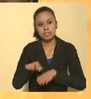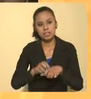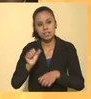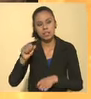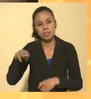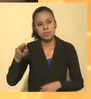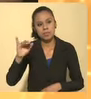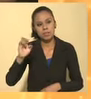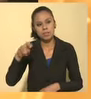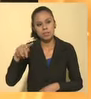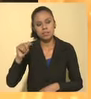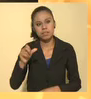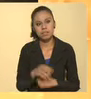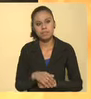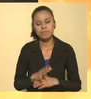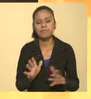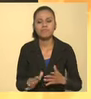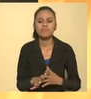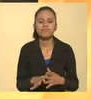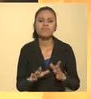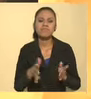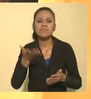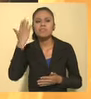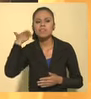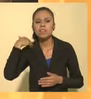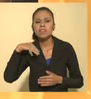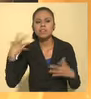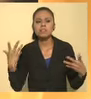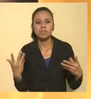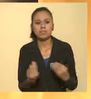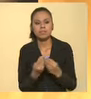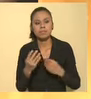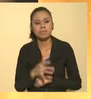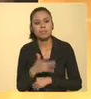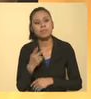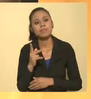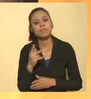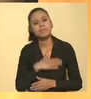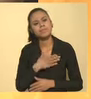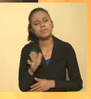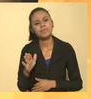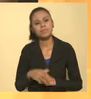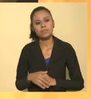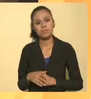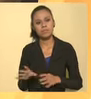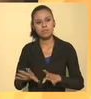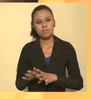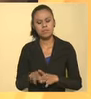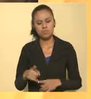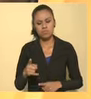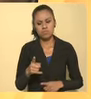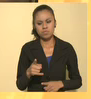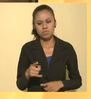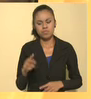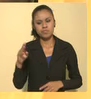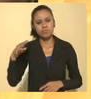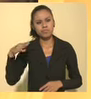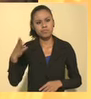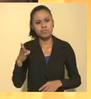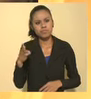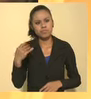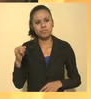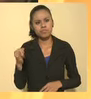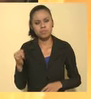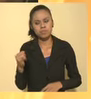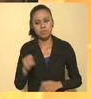Susana, gracias. Hola, ya habíamos estado contigo en otras ocasiones. Ajá. Pero bueno, ¿realmente consideras que mayo y junio es